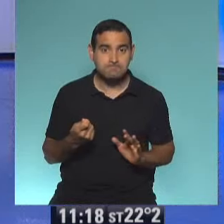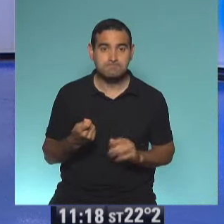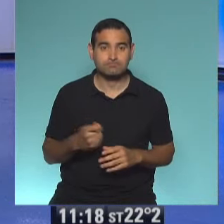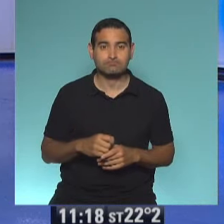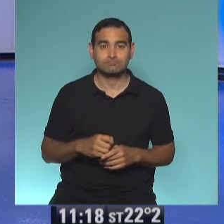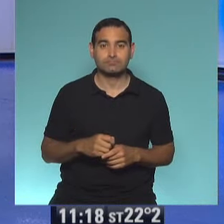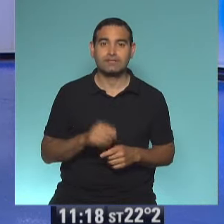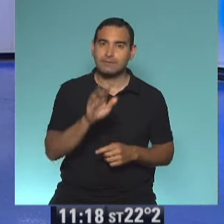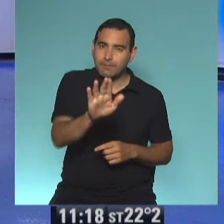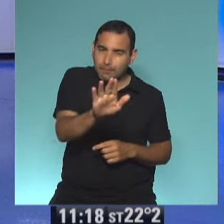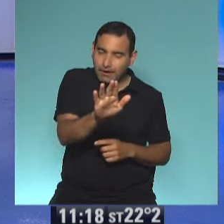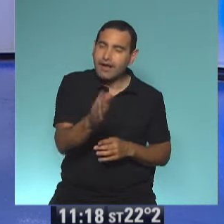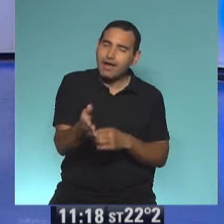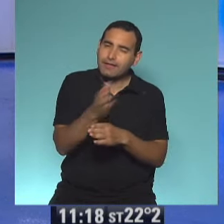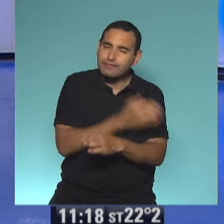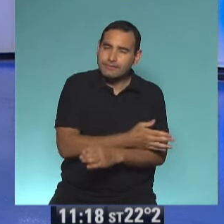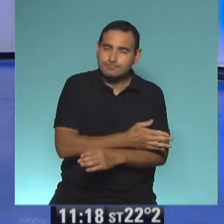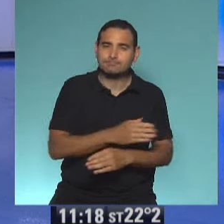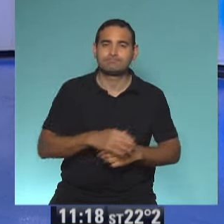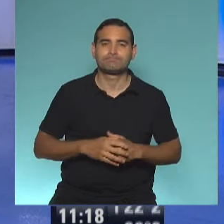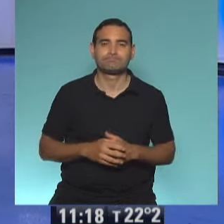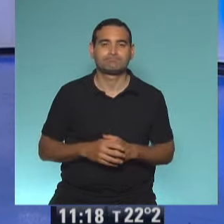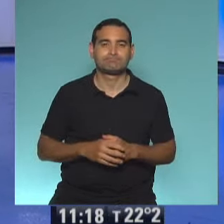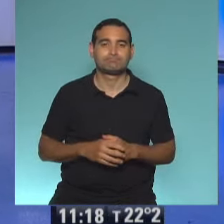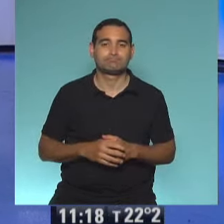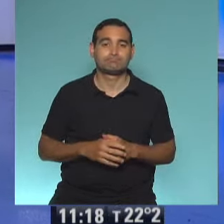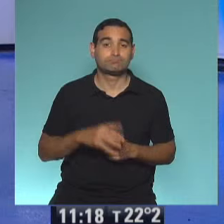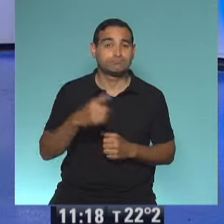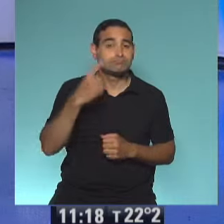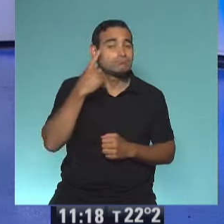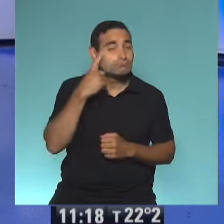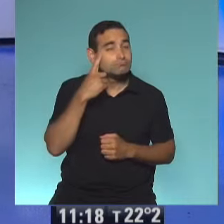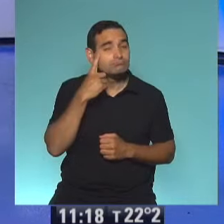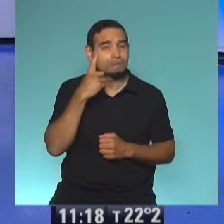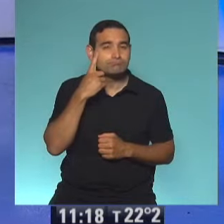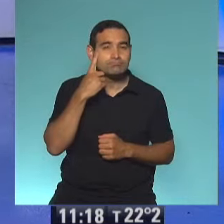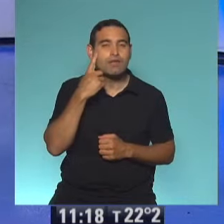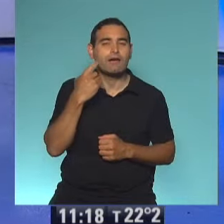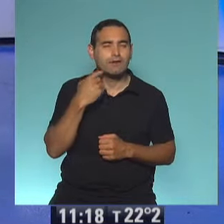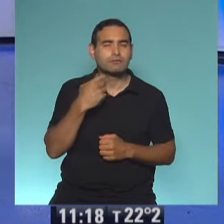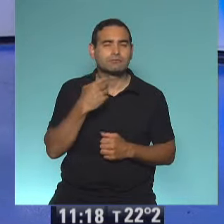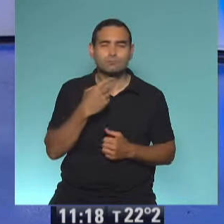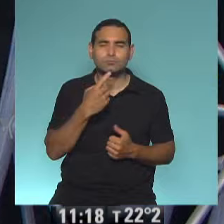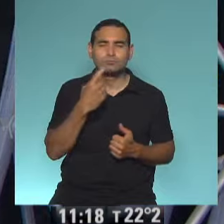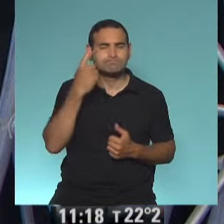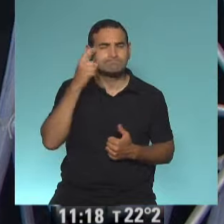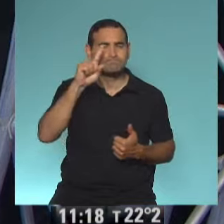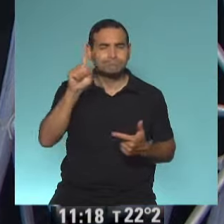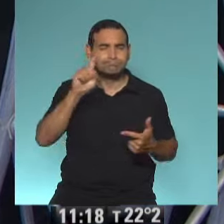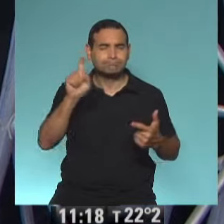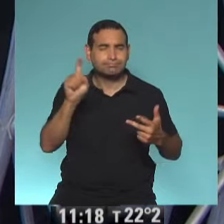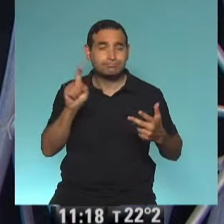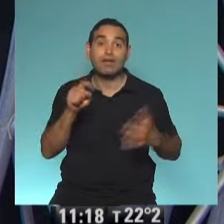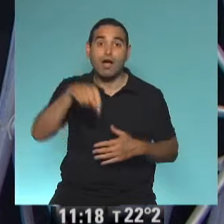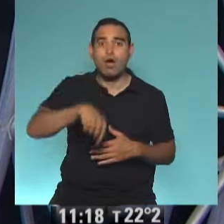Muy bien, pero antes de eso, señor, ¿qué te parece si nos hacemos algunas preguntas? Bueno, la pregunta del día